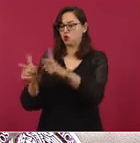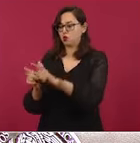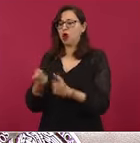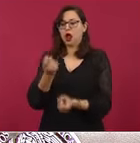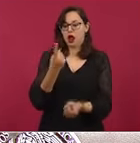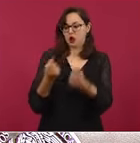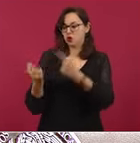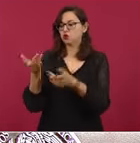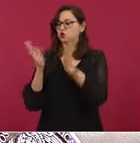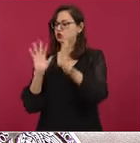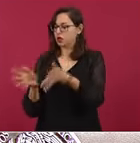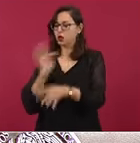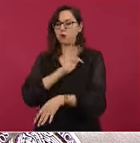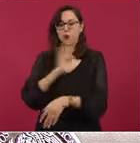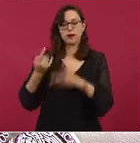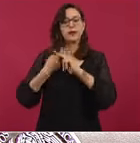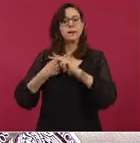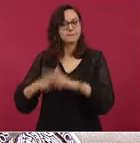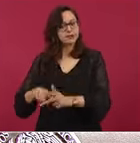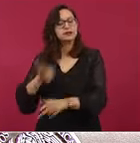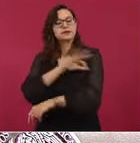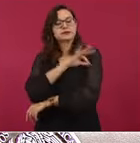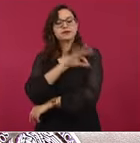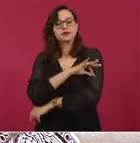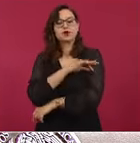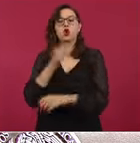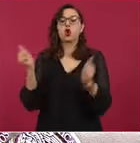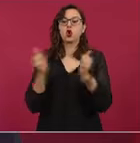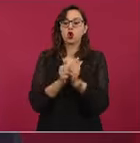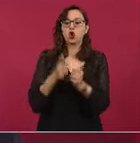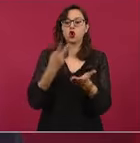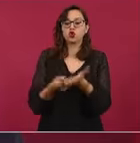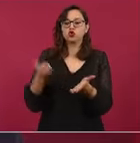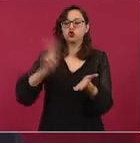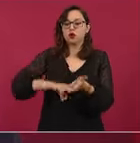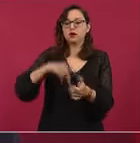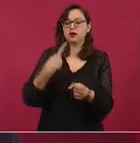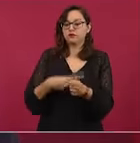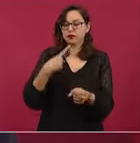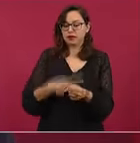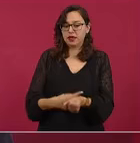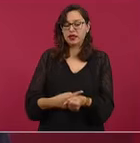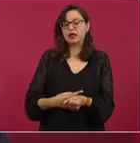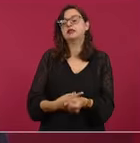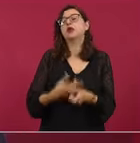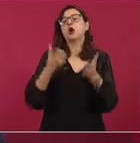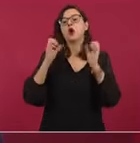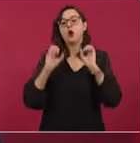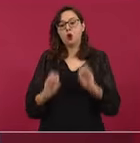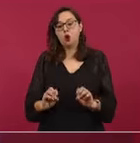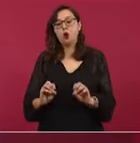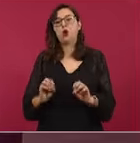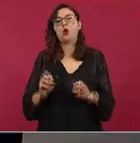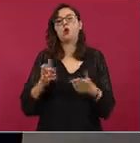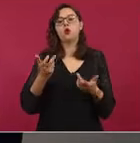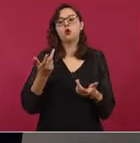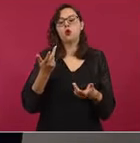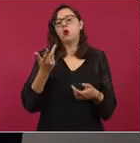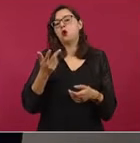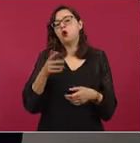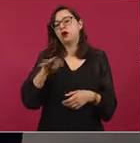con comorbilidades como niñas y niños de 14 años en adelante, aun cuando no tengan enfermedades